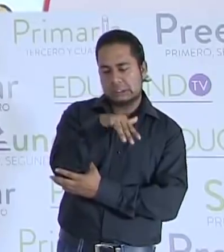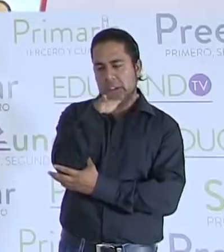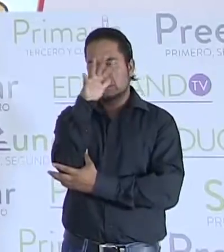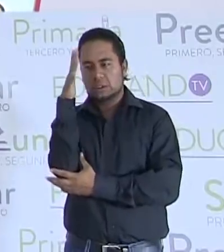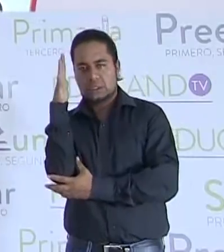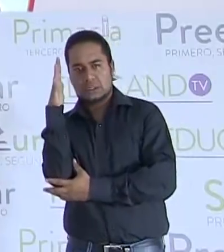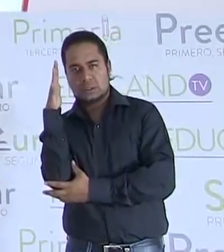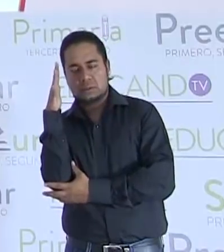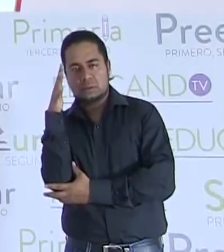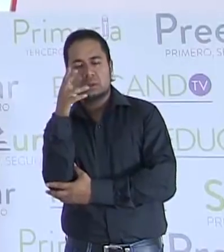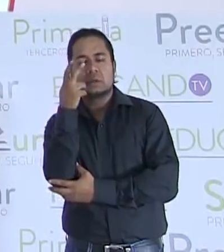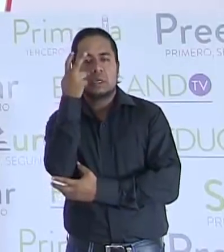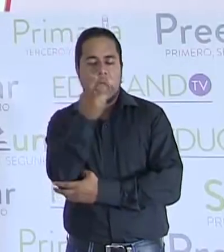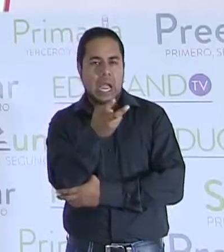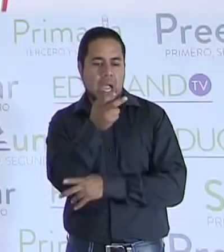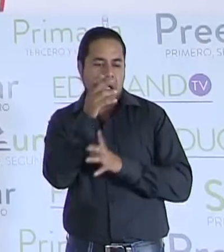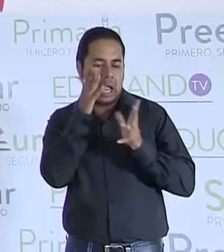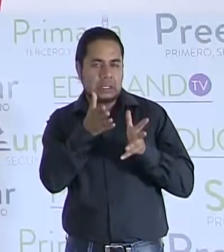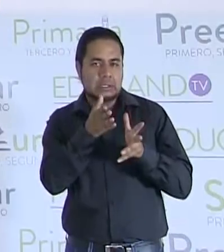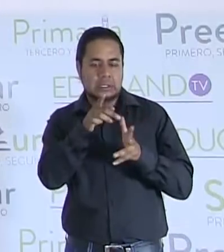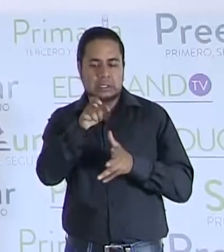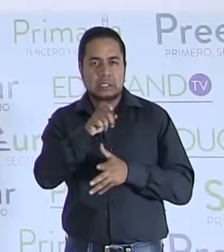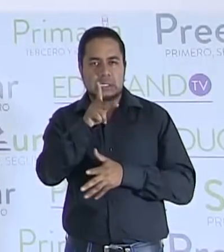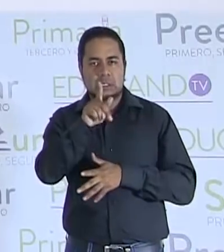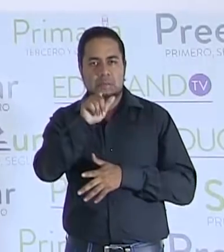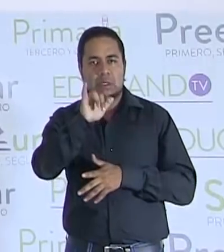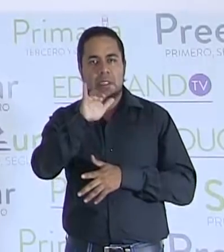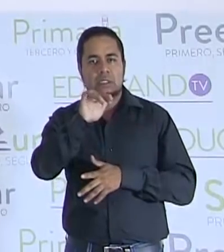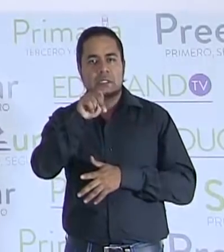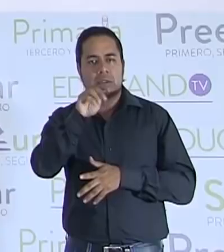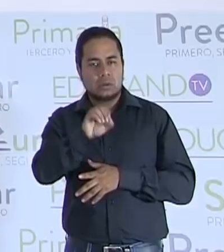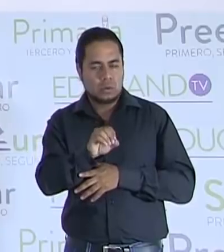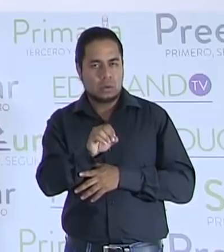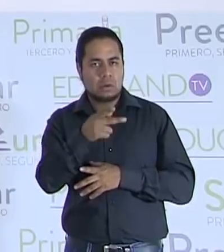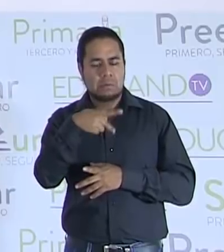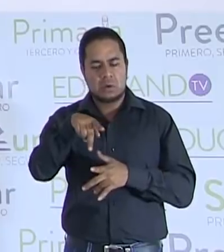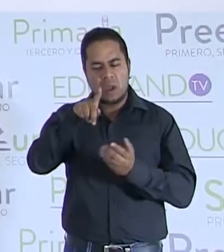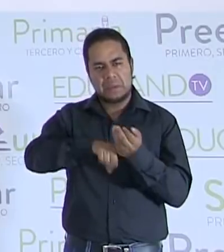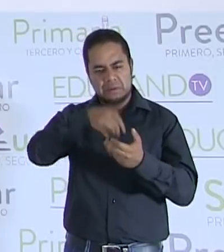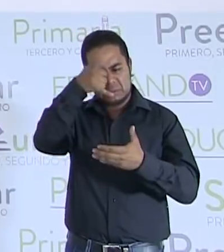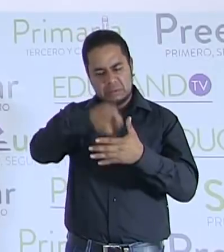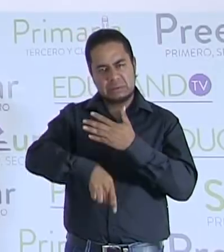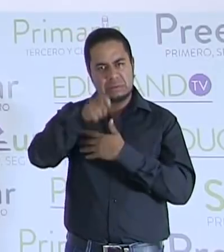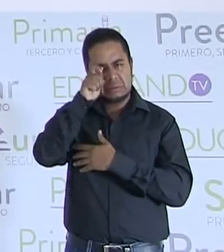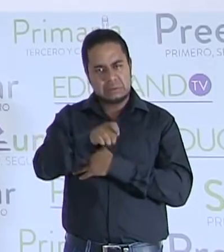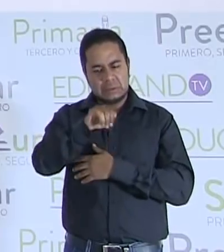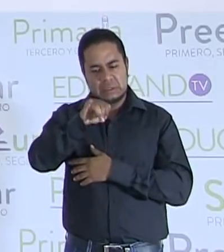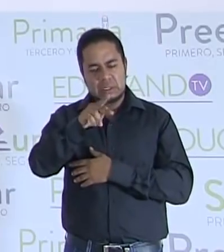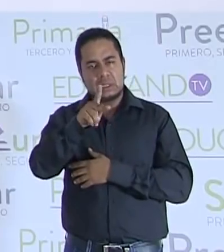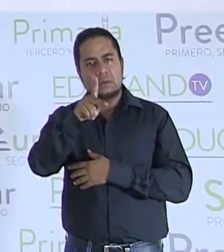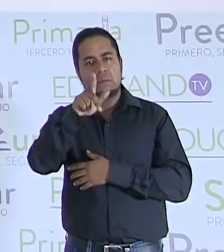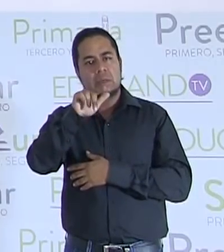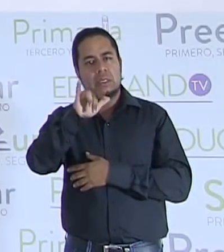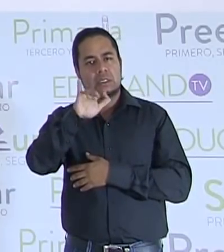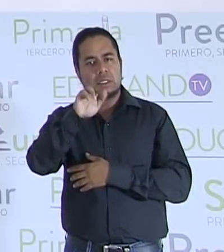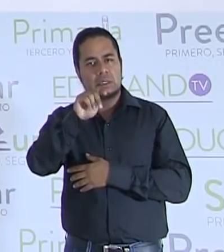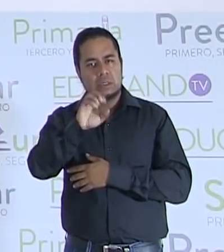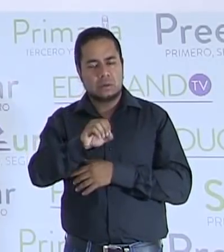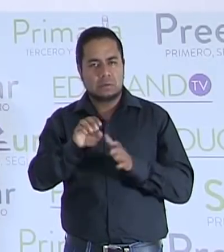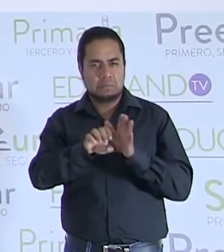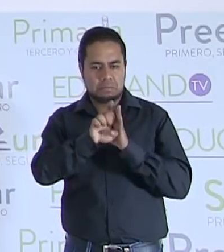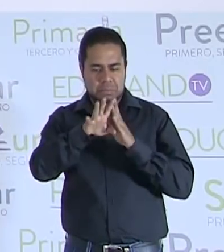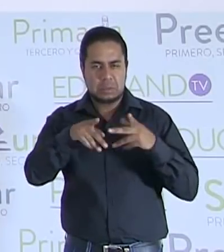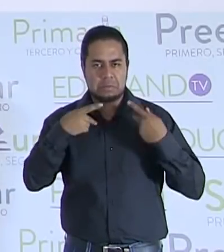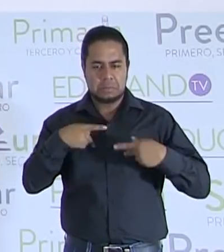enderezar. Ese es el significado explícito. Pero ¿qué es lo implícito? Que si una persona va